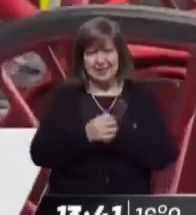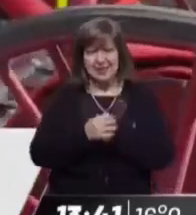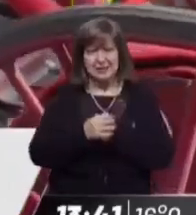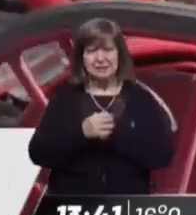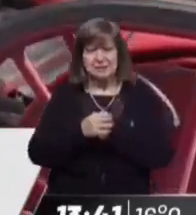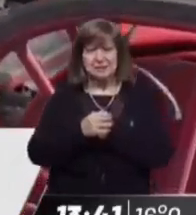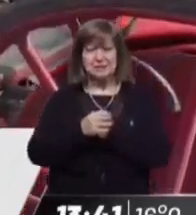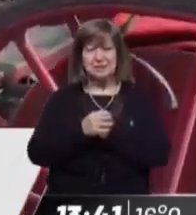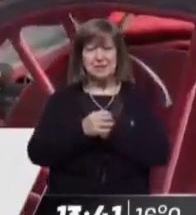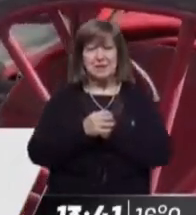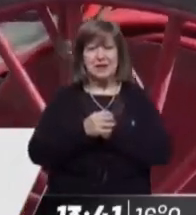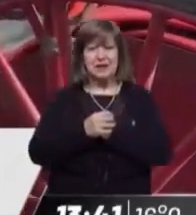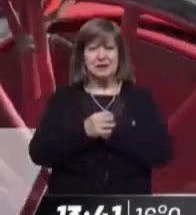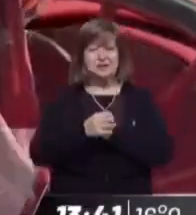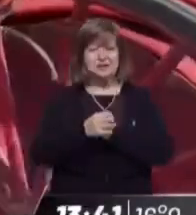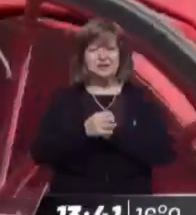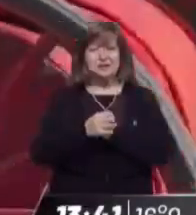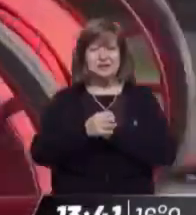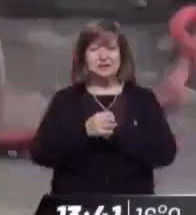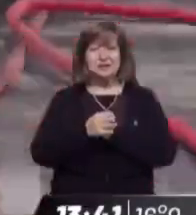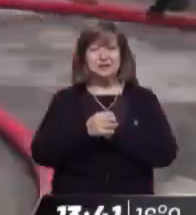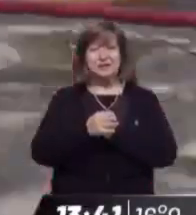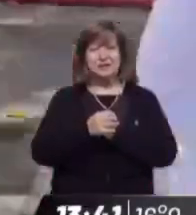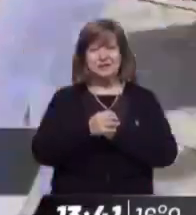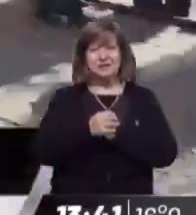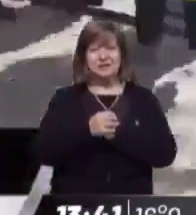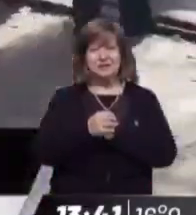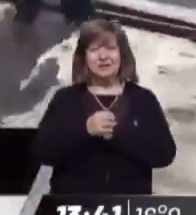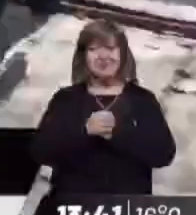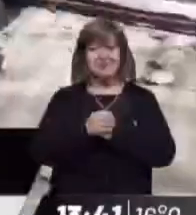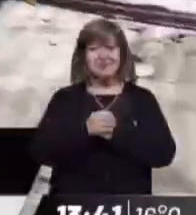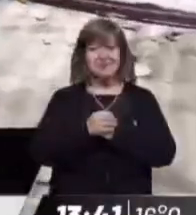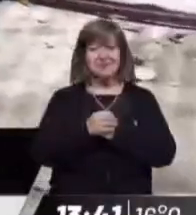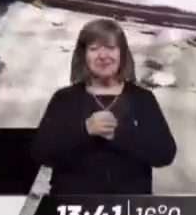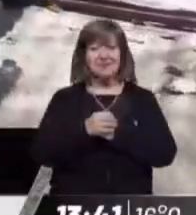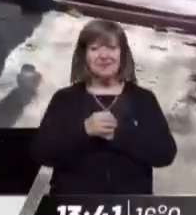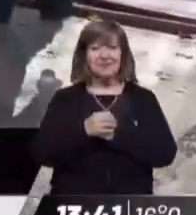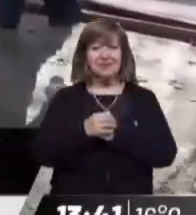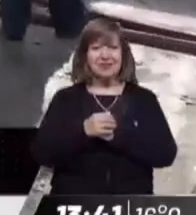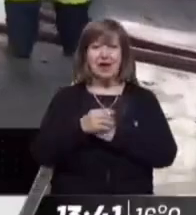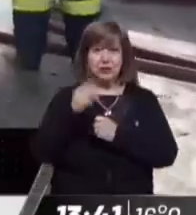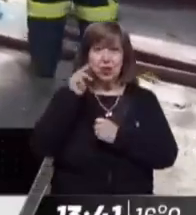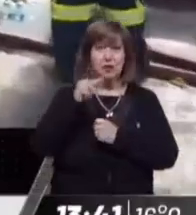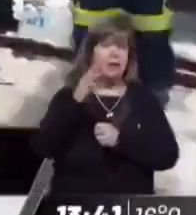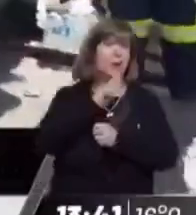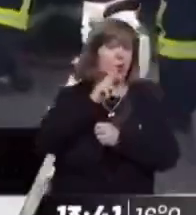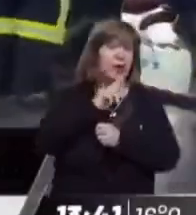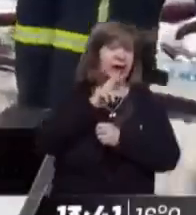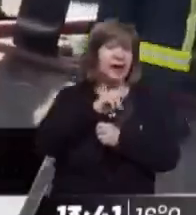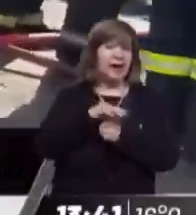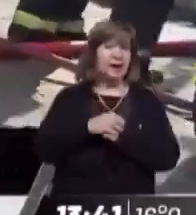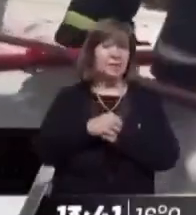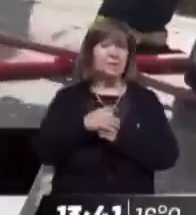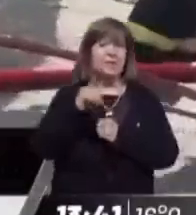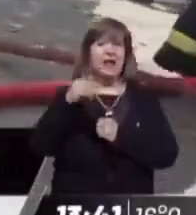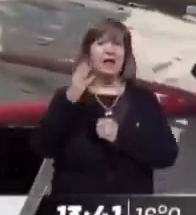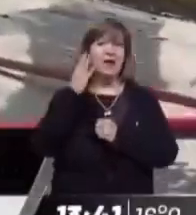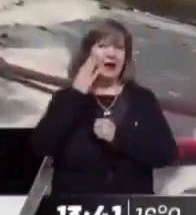ver, Qué historia. Qué si bonito. encontramos a alguien más. Y A vimos a ver, varias mirá a este chicas señor que tiene trabajando cara de haber ahí.